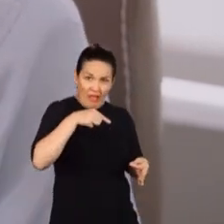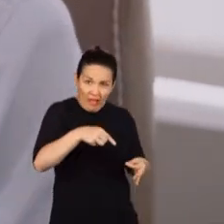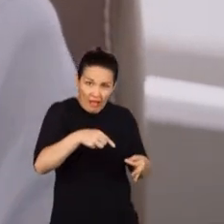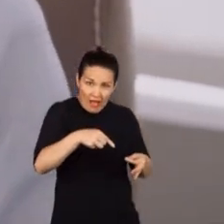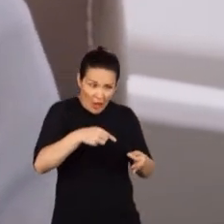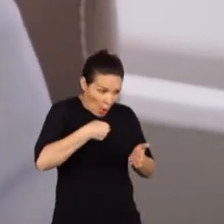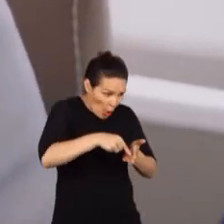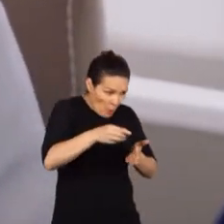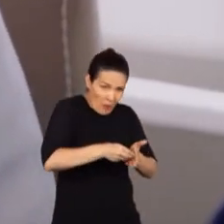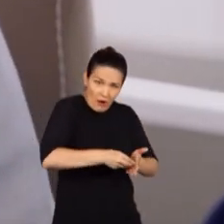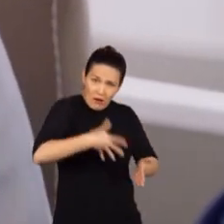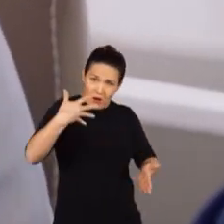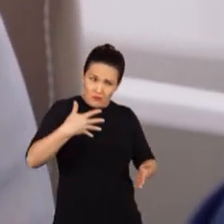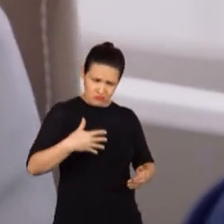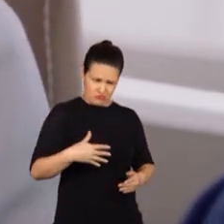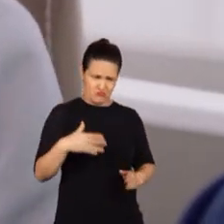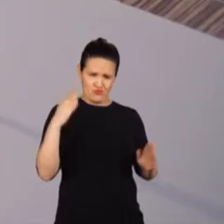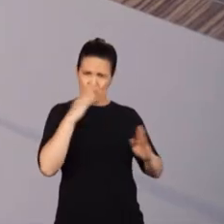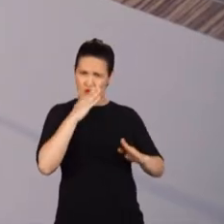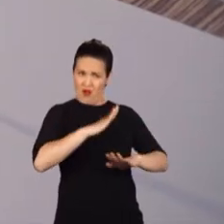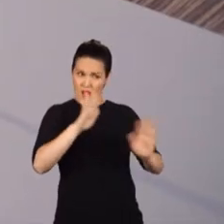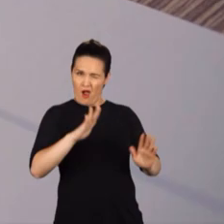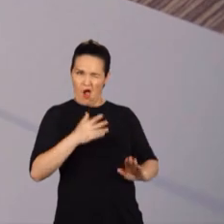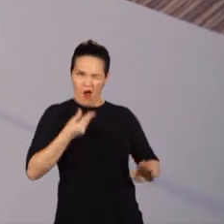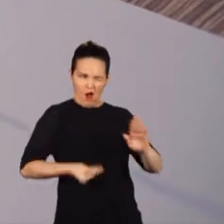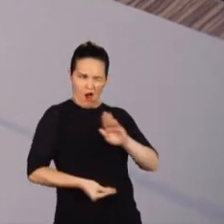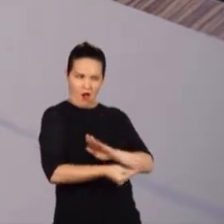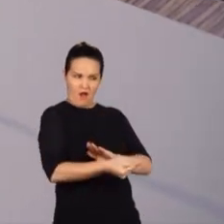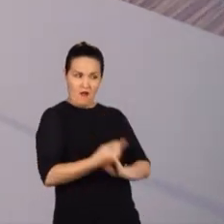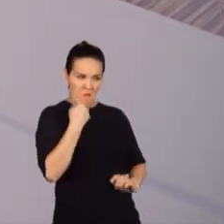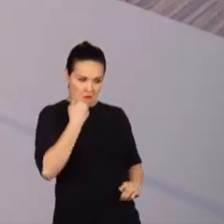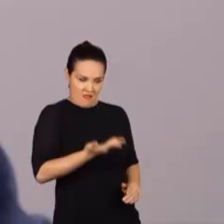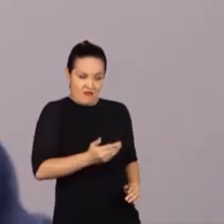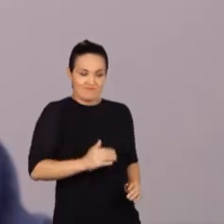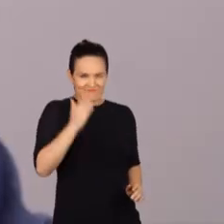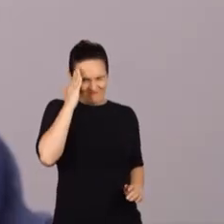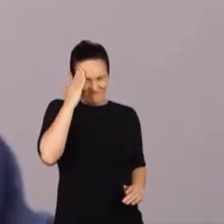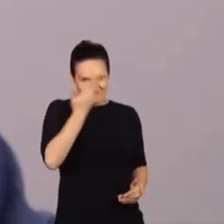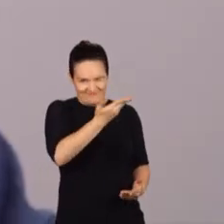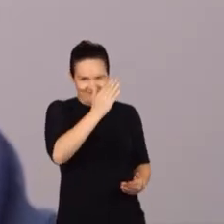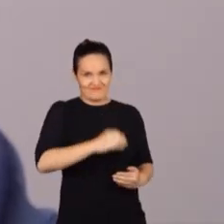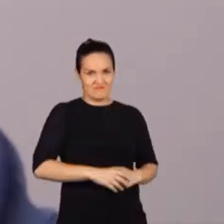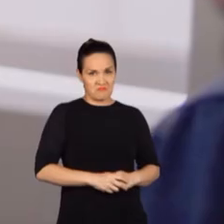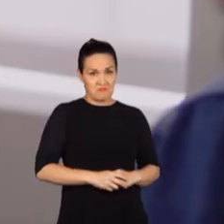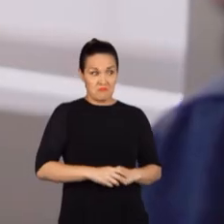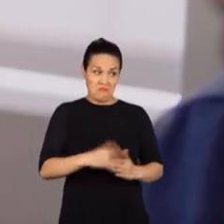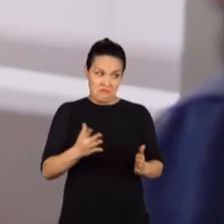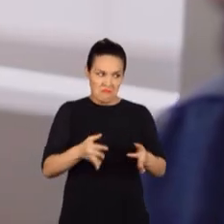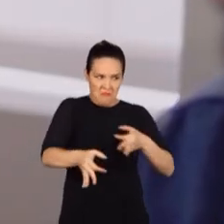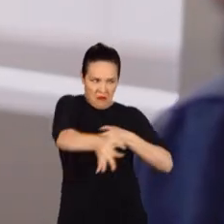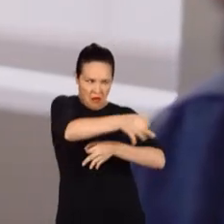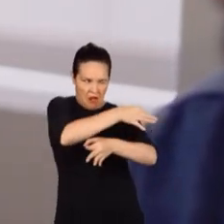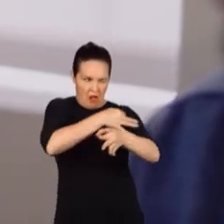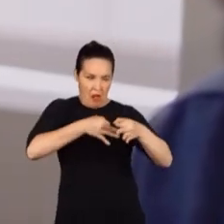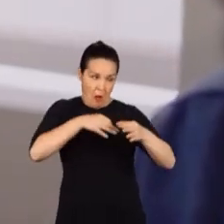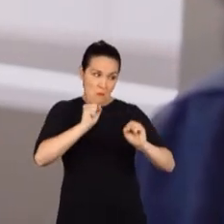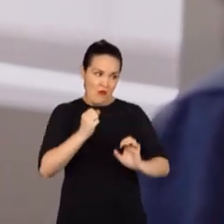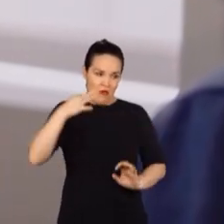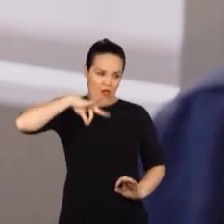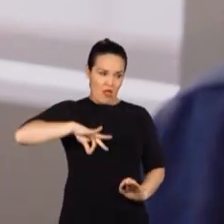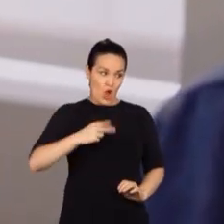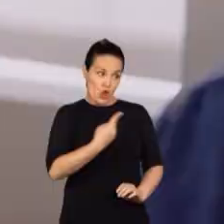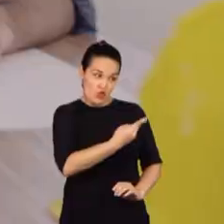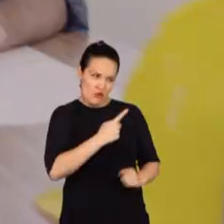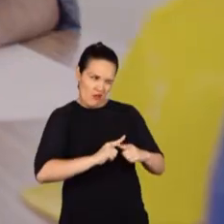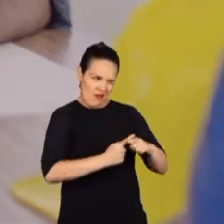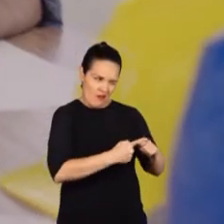No vamos a utilizar estos materiales tan costosos. Mejor mire. Acá está esto. Podemos cambiarlo por algo que nos